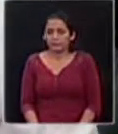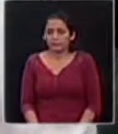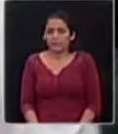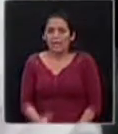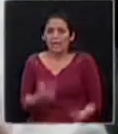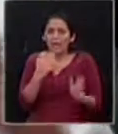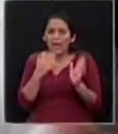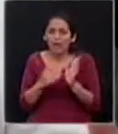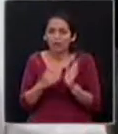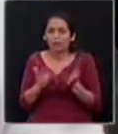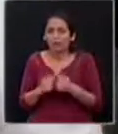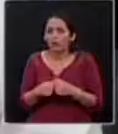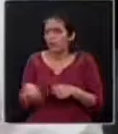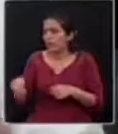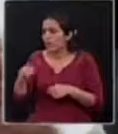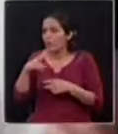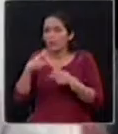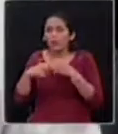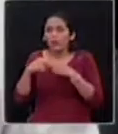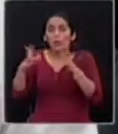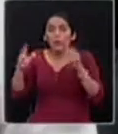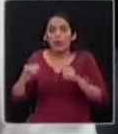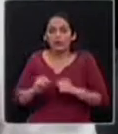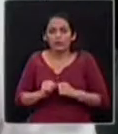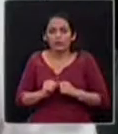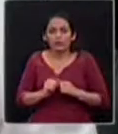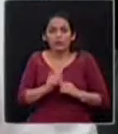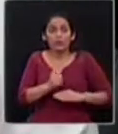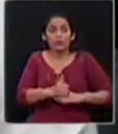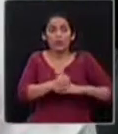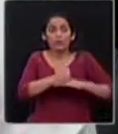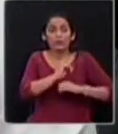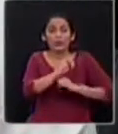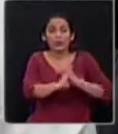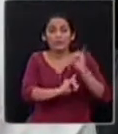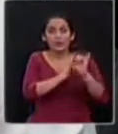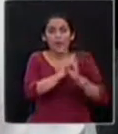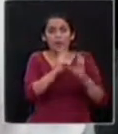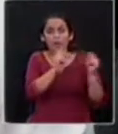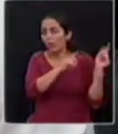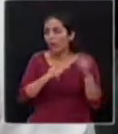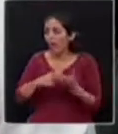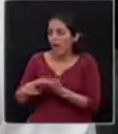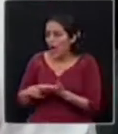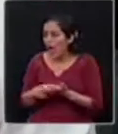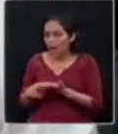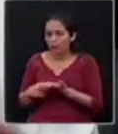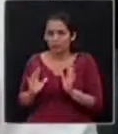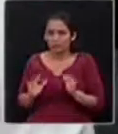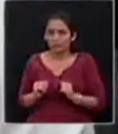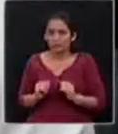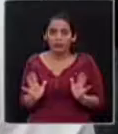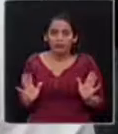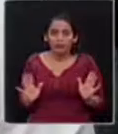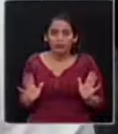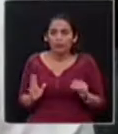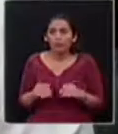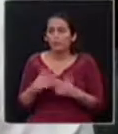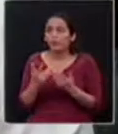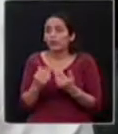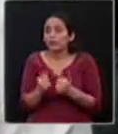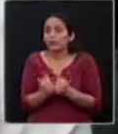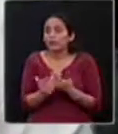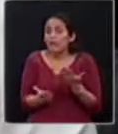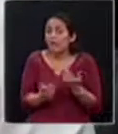organizaciones tienen un papel pero están hechas para resolver las cosas cuando pasa algo y cuando